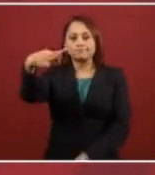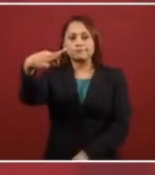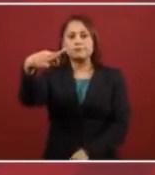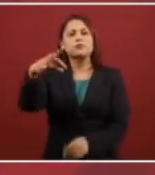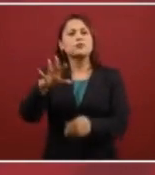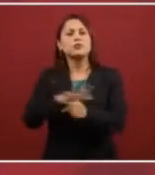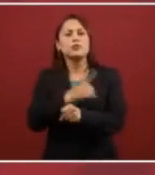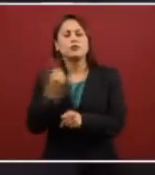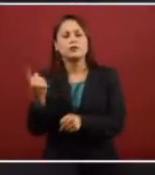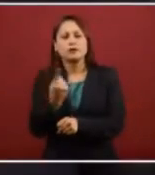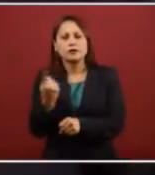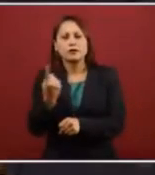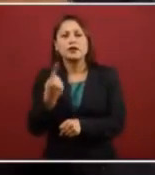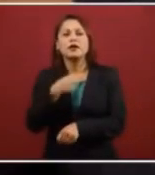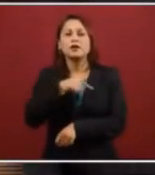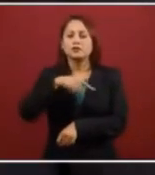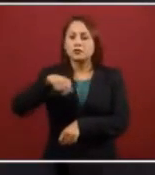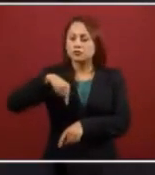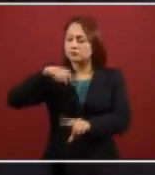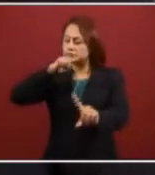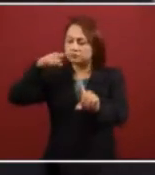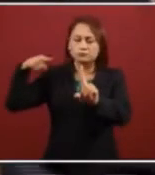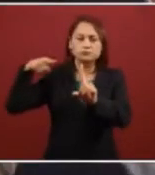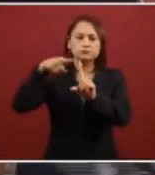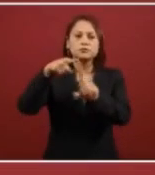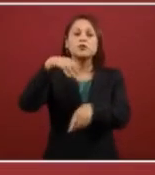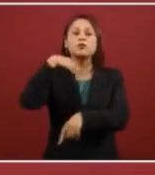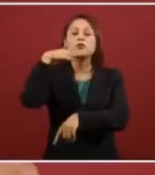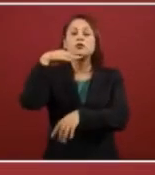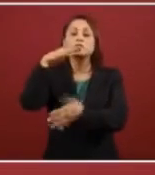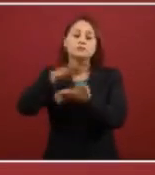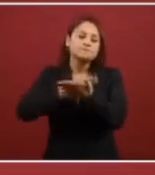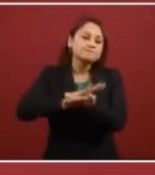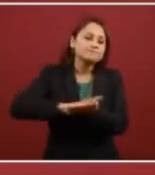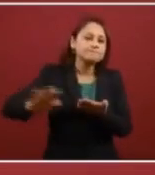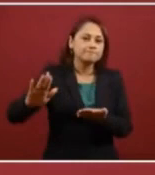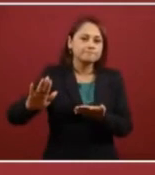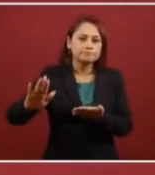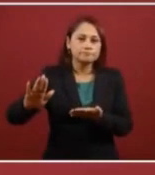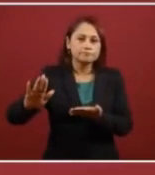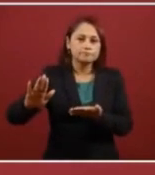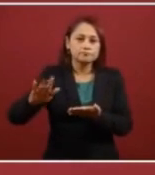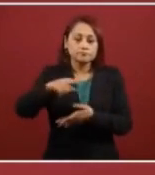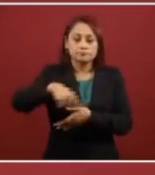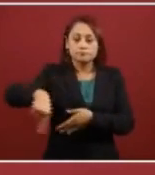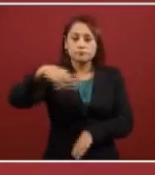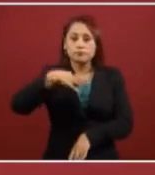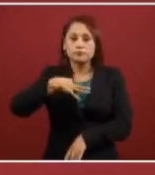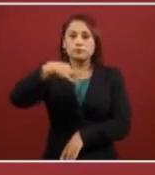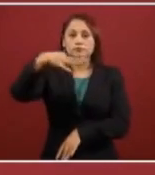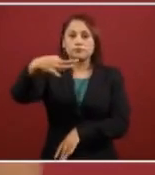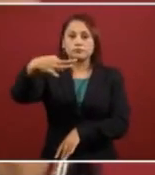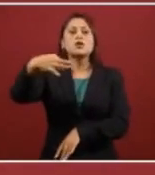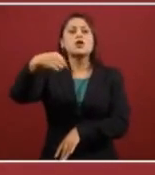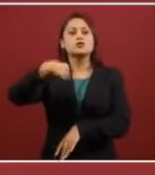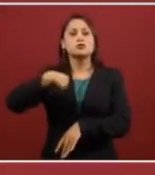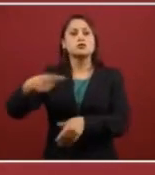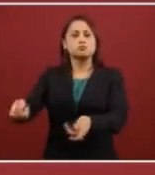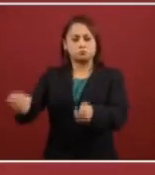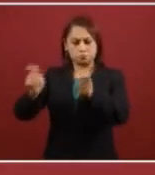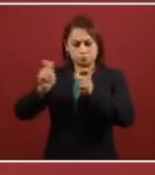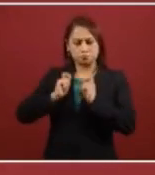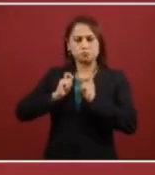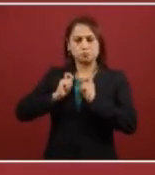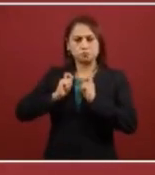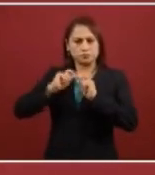que acabáramos con la corrupción. Ese es el mandato que tengo. That is the mandate that I have. Y lo voy a cumplir.